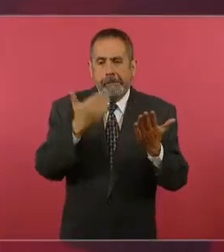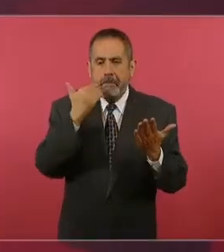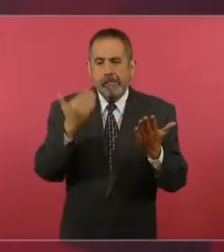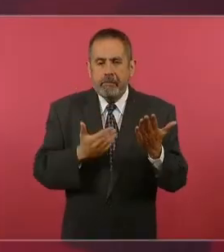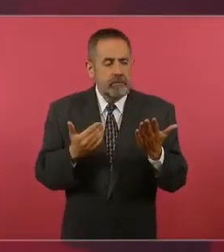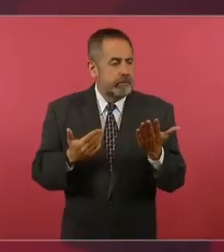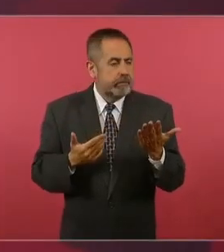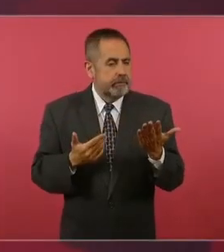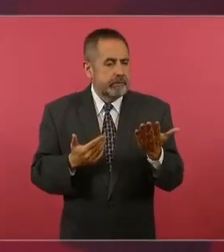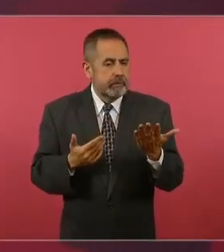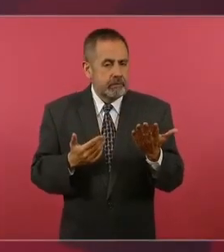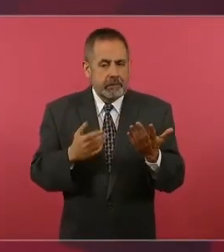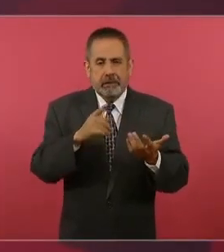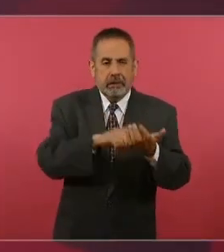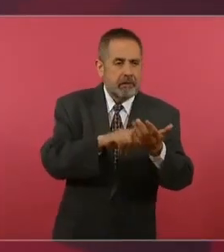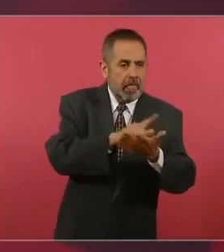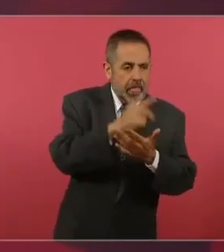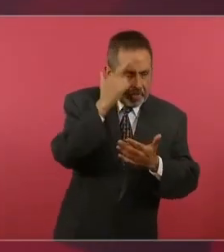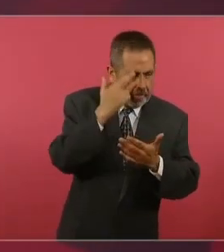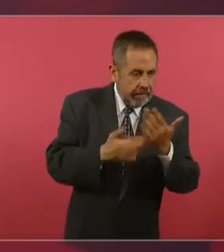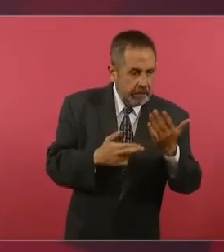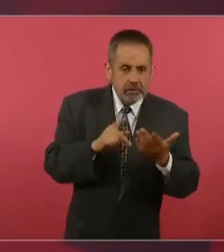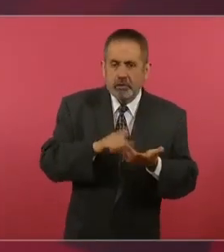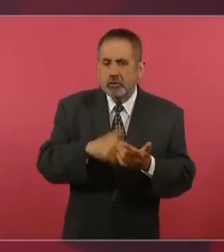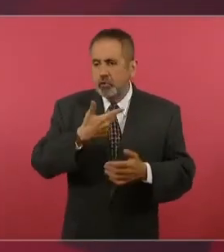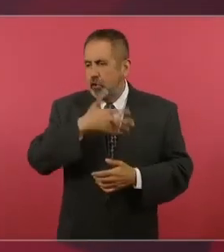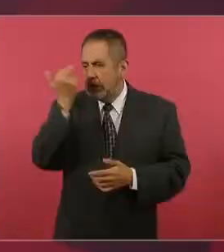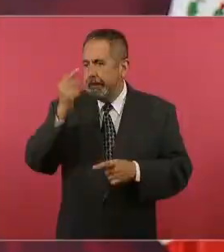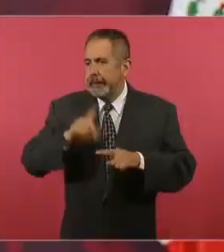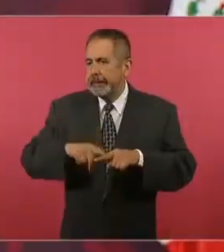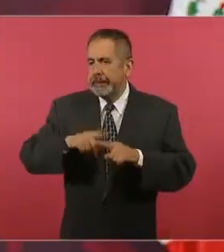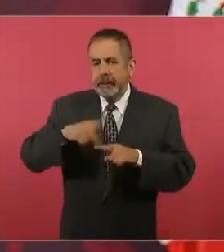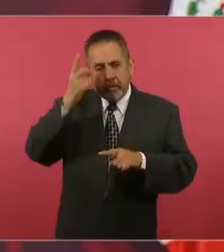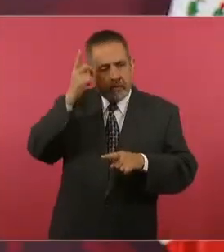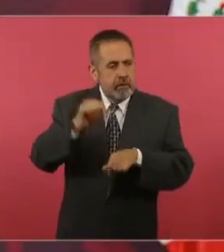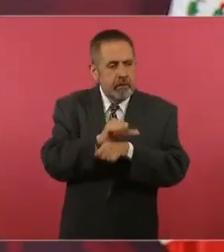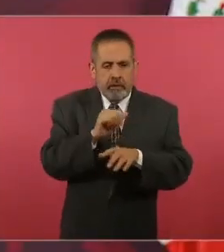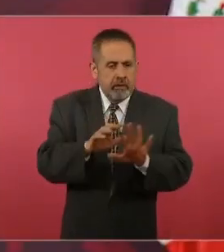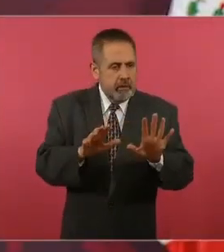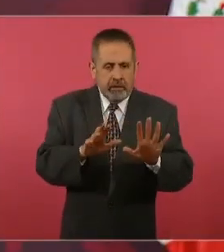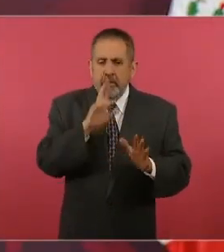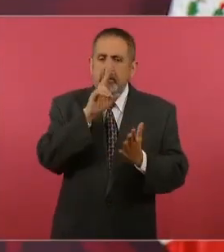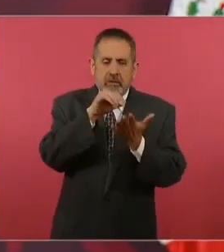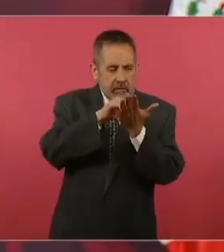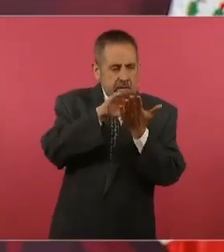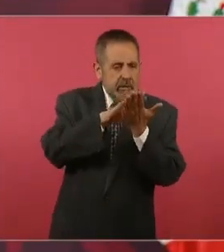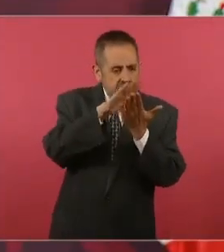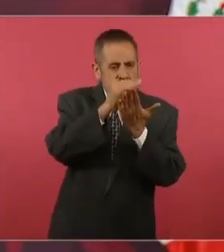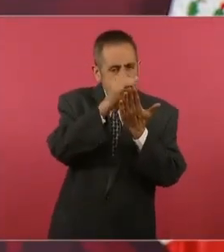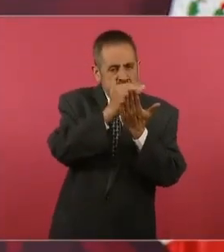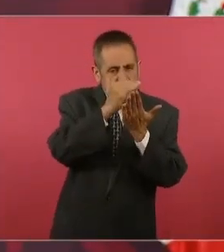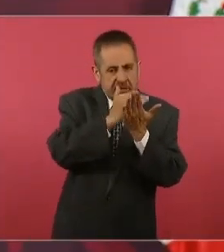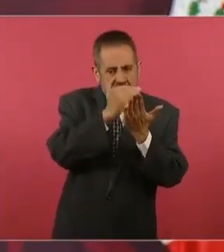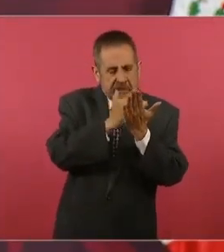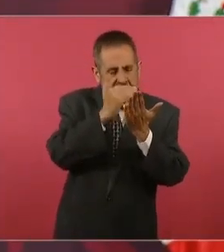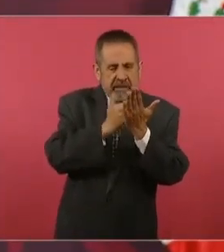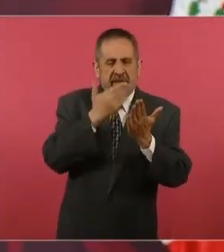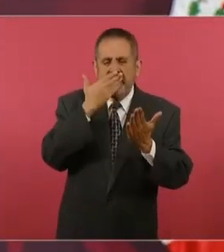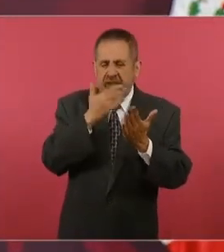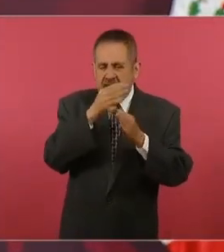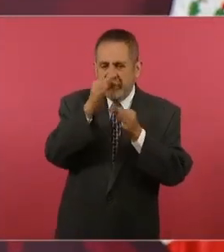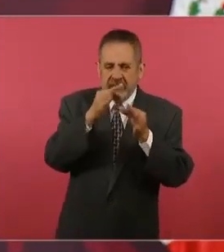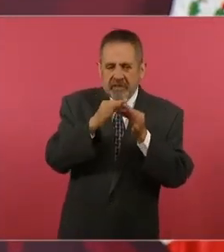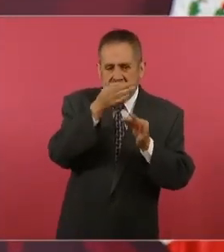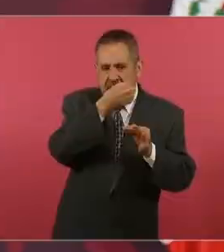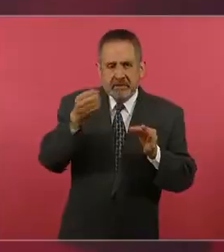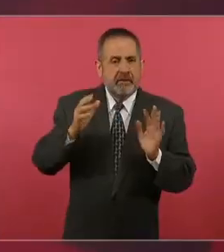cometen delitos y no se sabe de quiénes son los vehículos, ¿no? Además, con